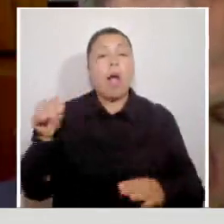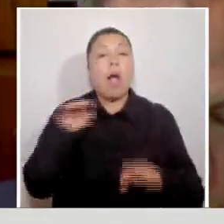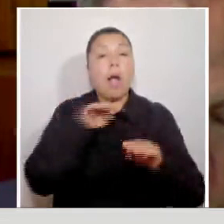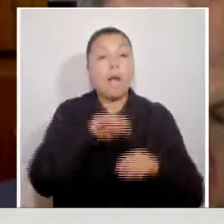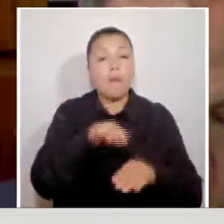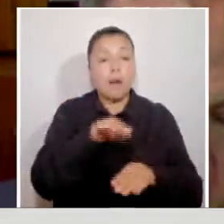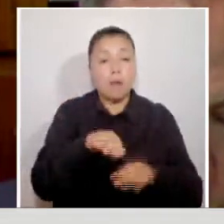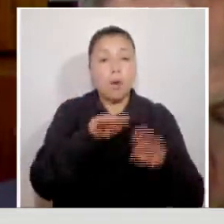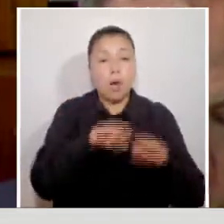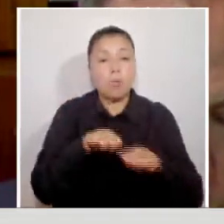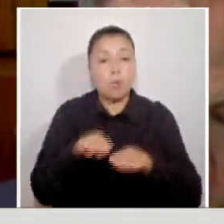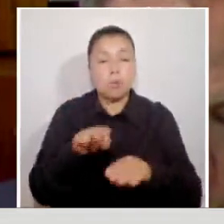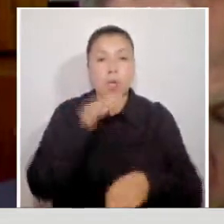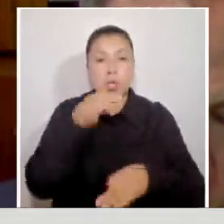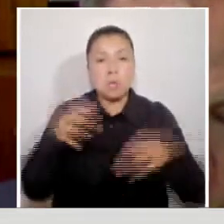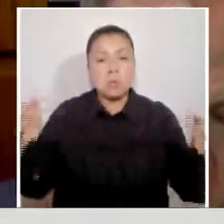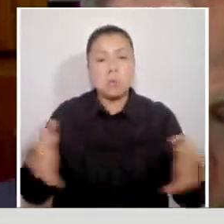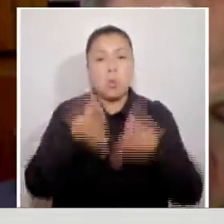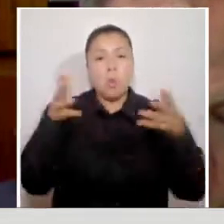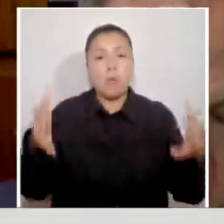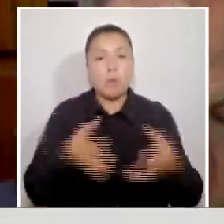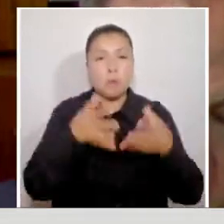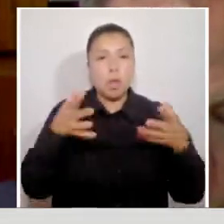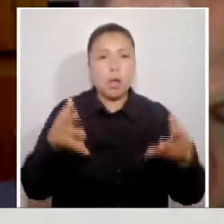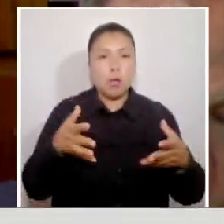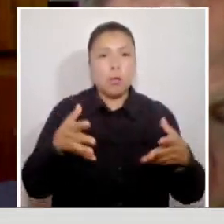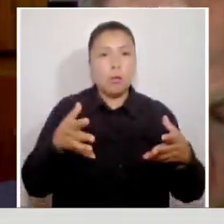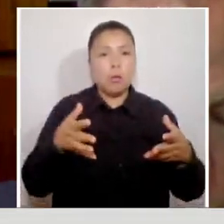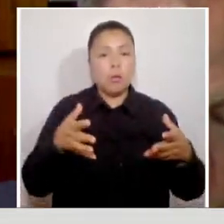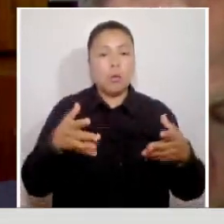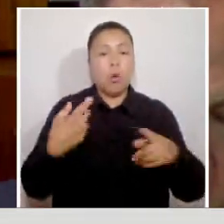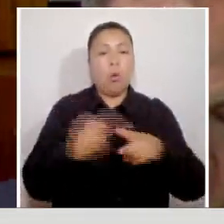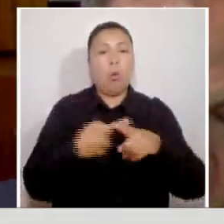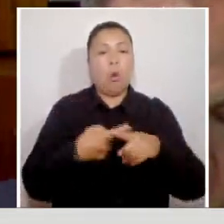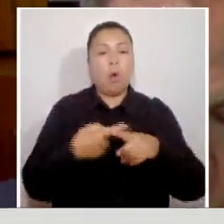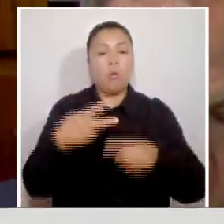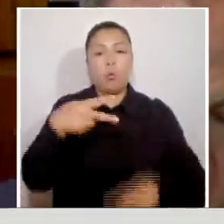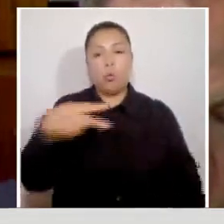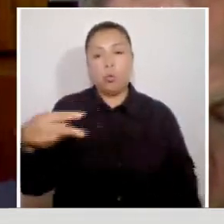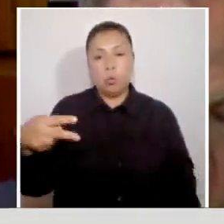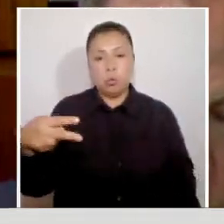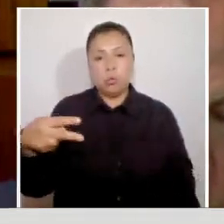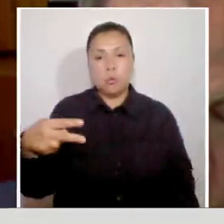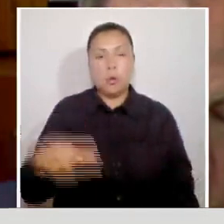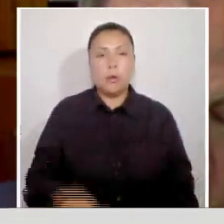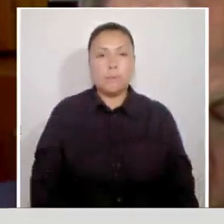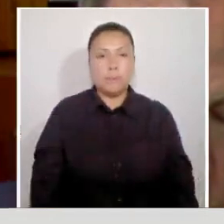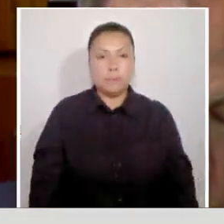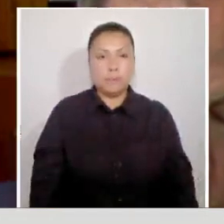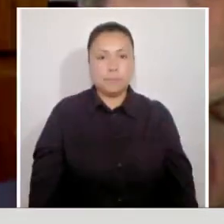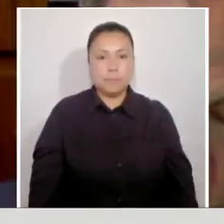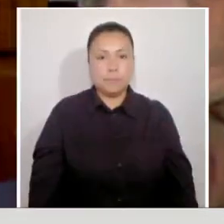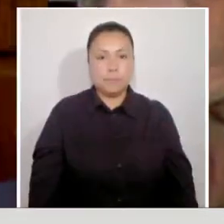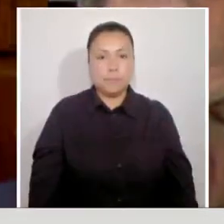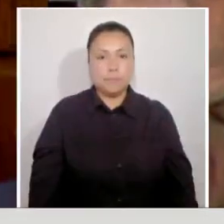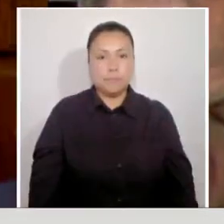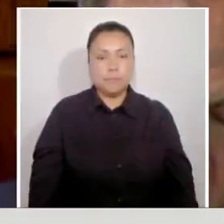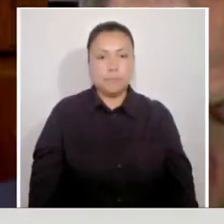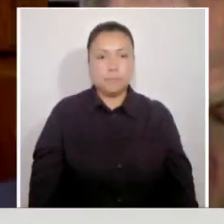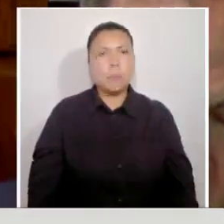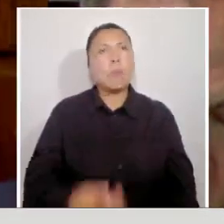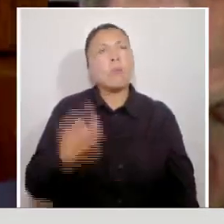estaban promoviendo el abuso sexual y